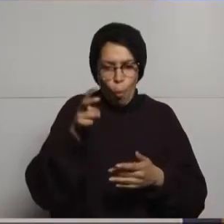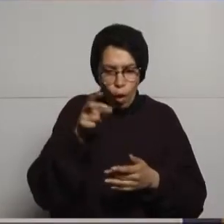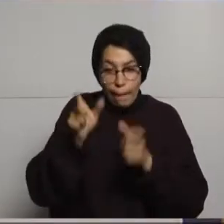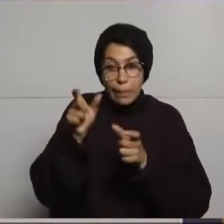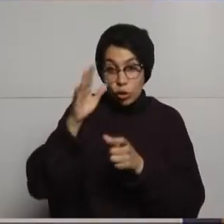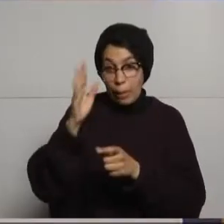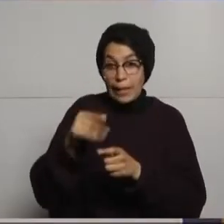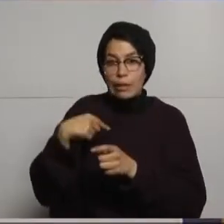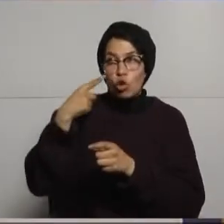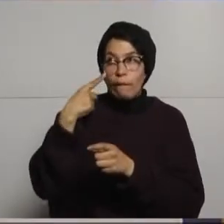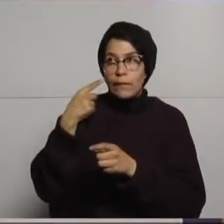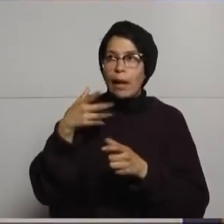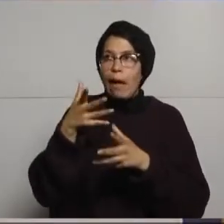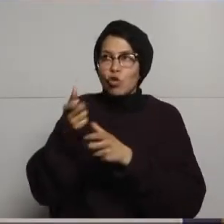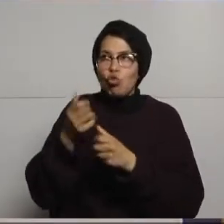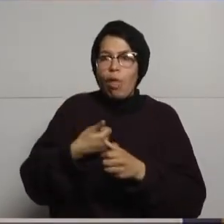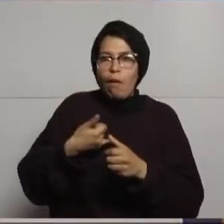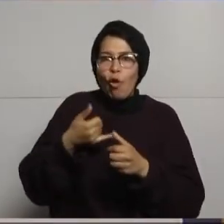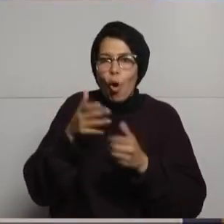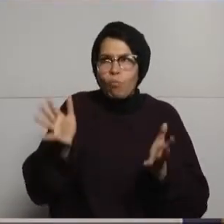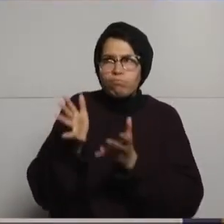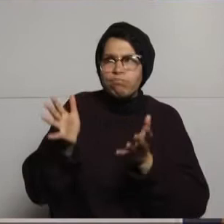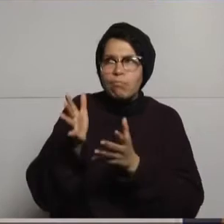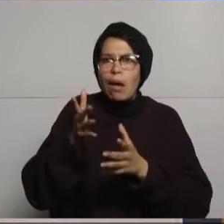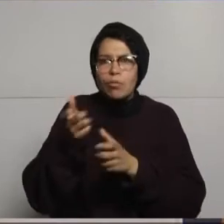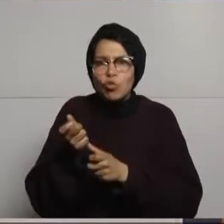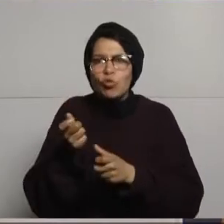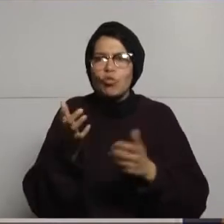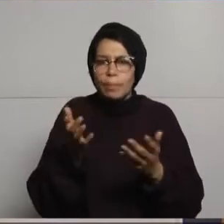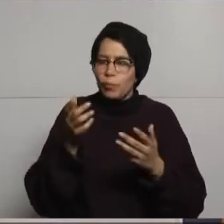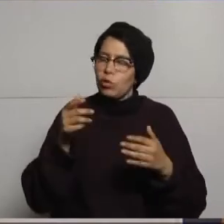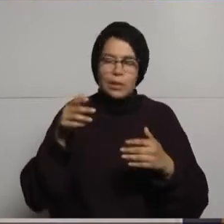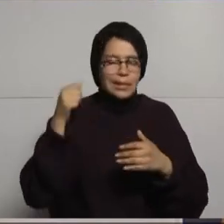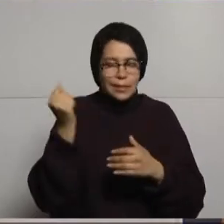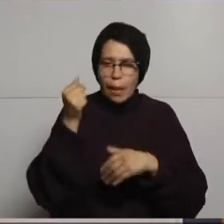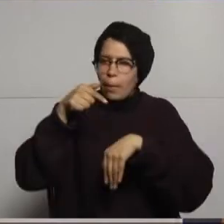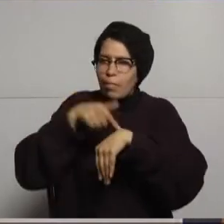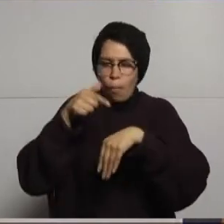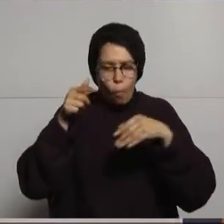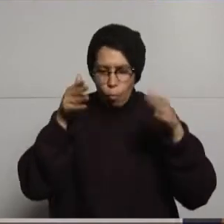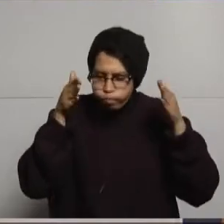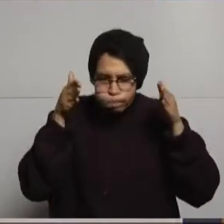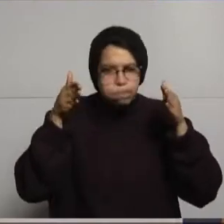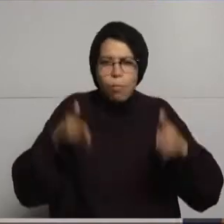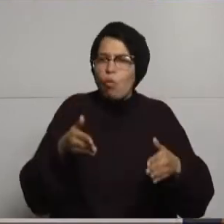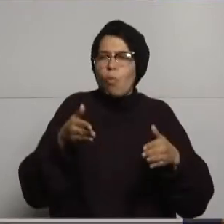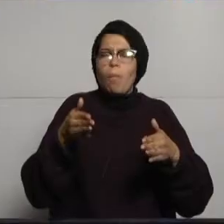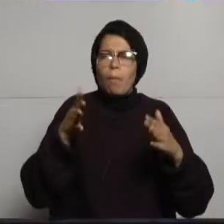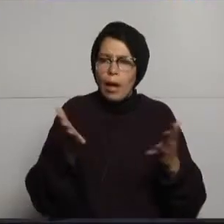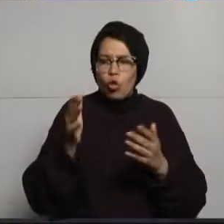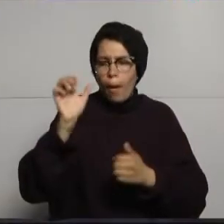como que para ajudar a sacar Brasil. E todo o tempo foi isso, ou seja,